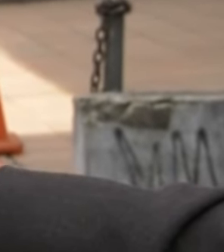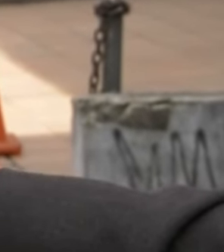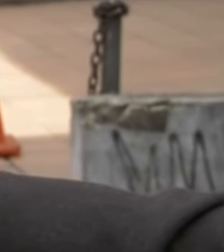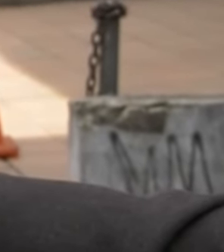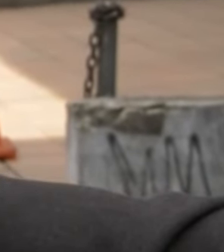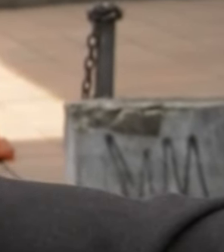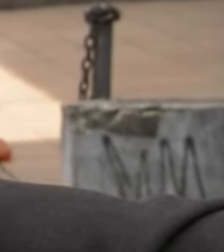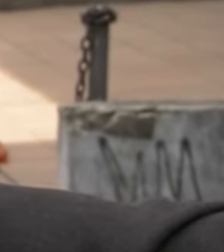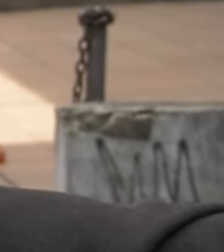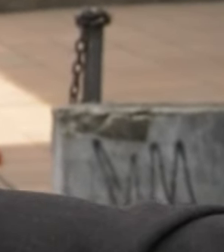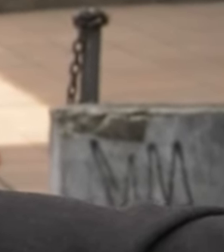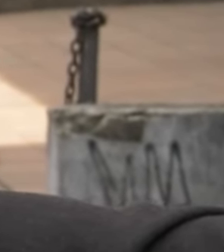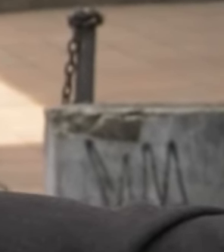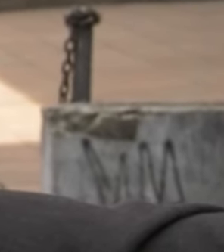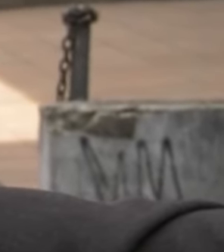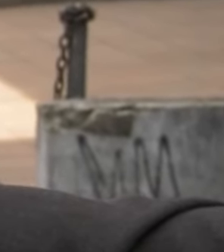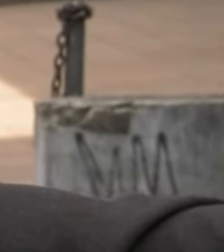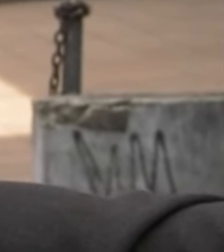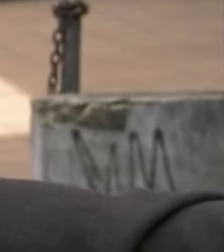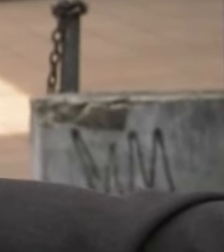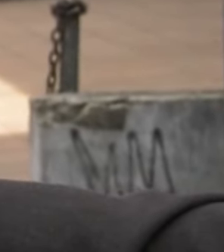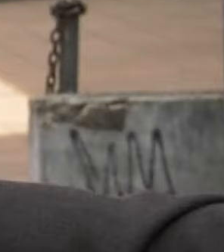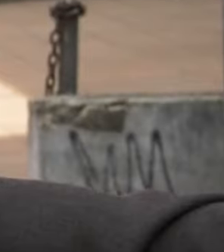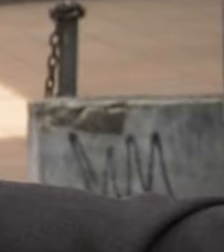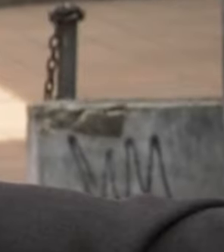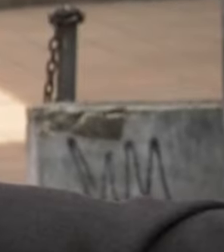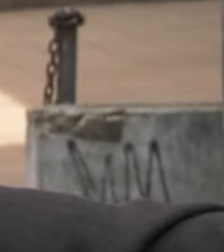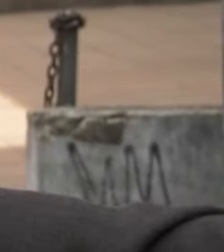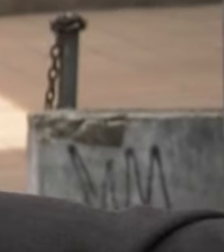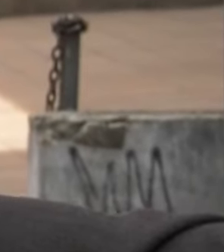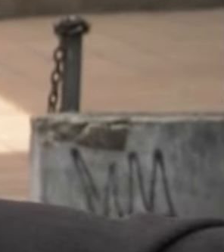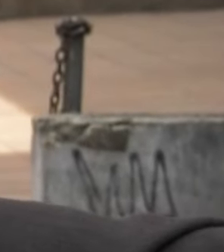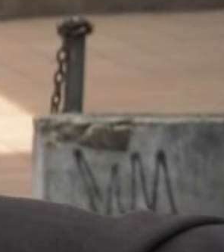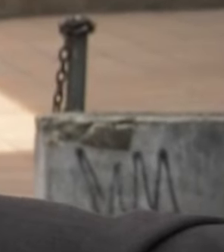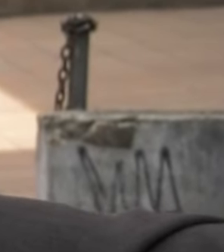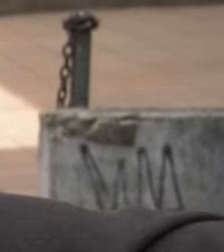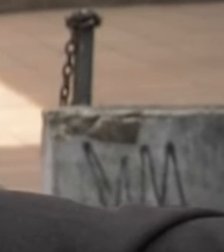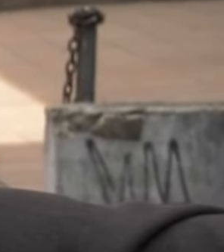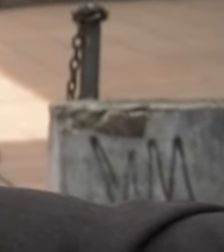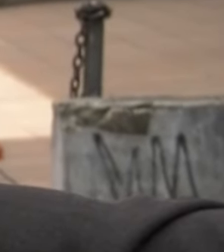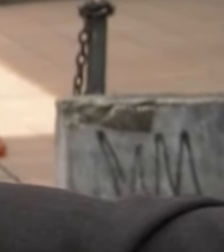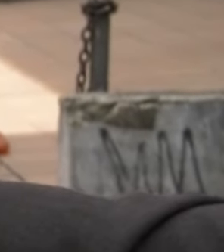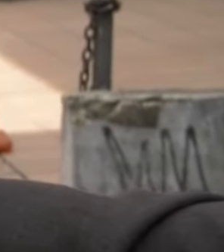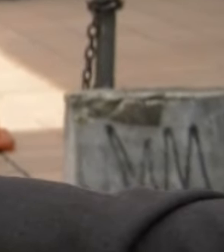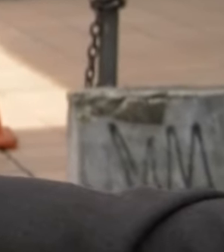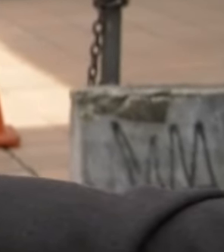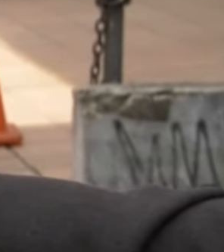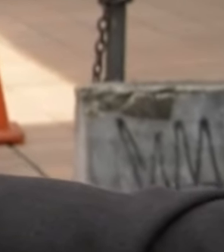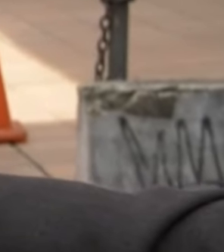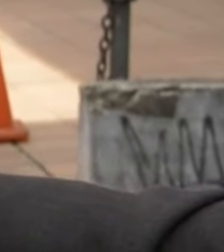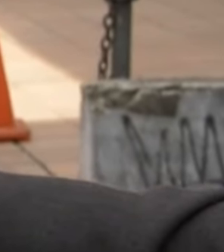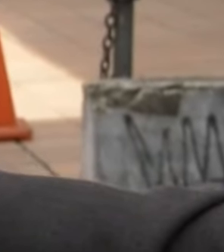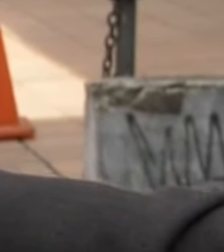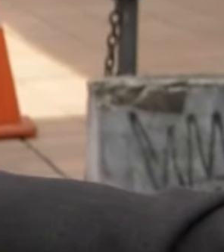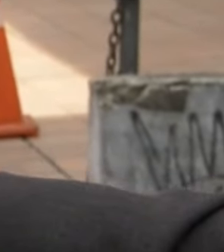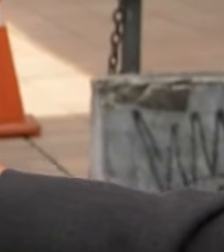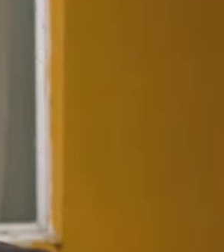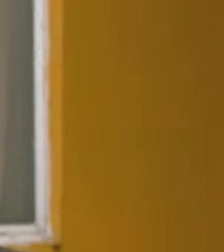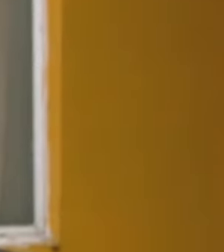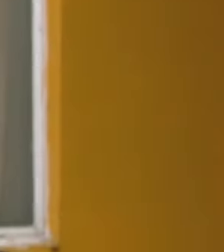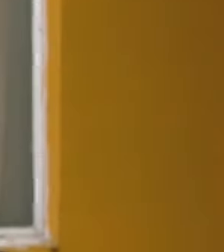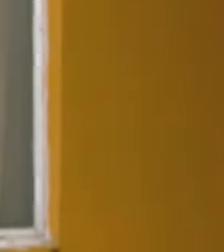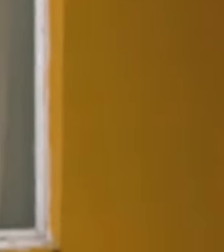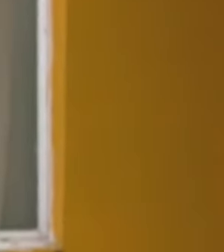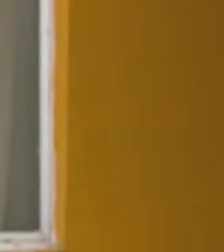la abundancia del recurso del agua. Entonces no estamos enseñados a ahorrar, a usar bien el agua.